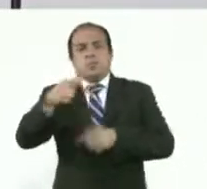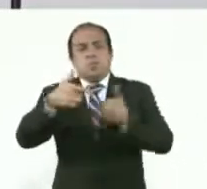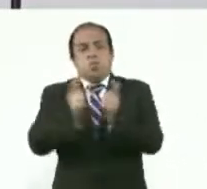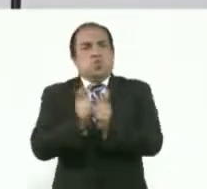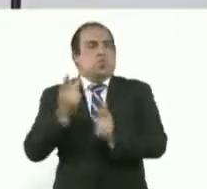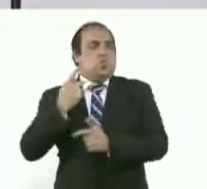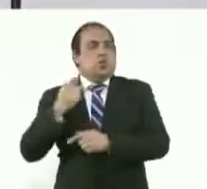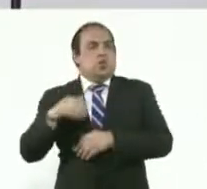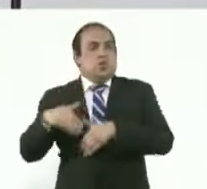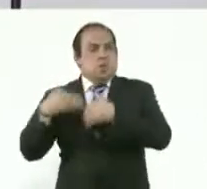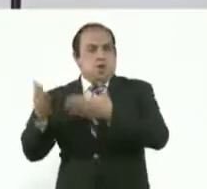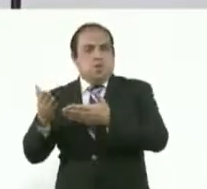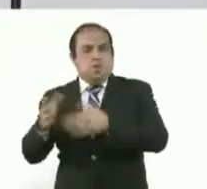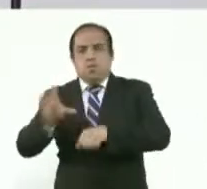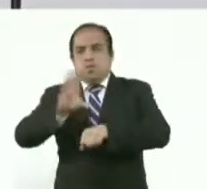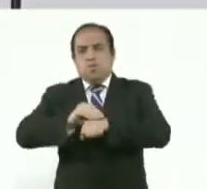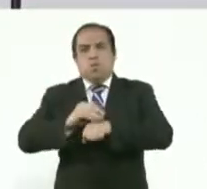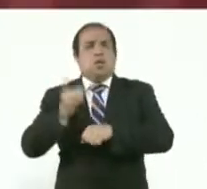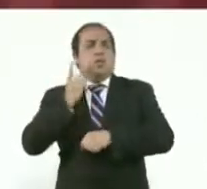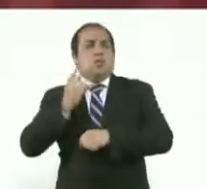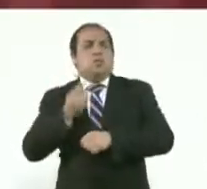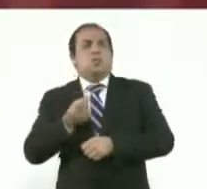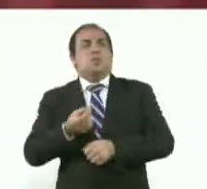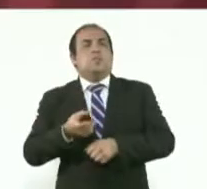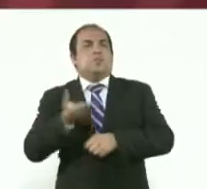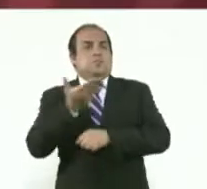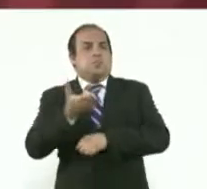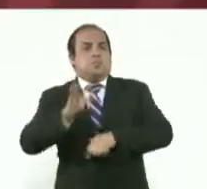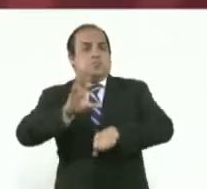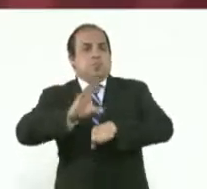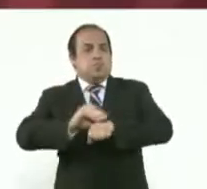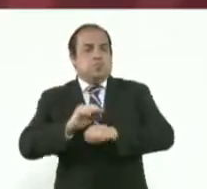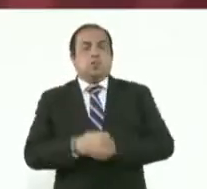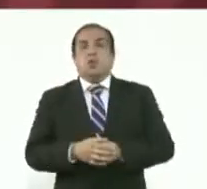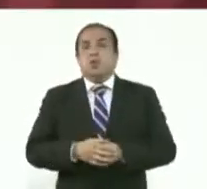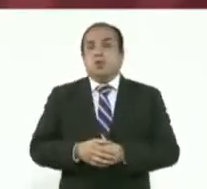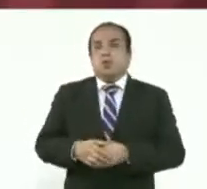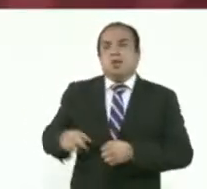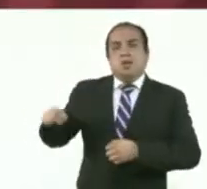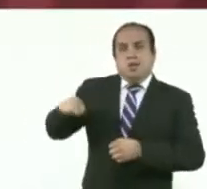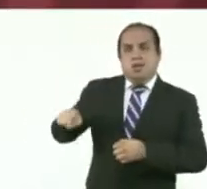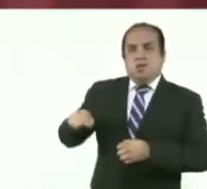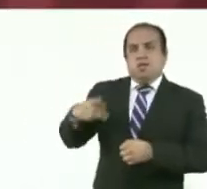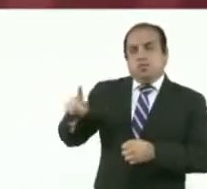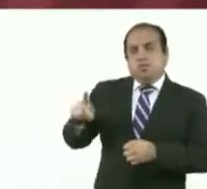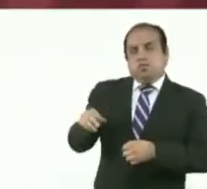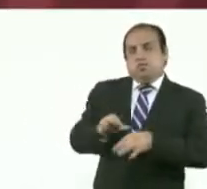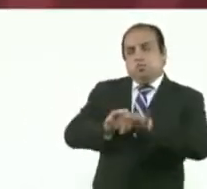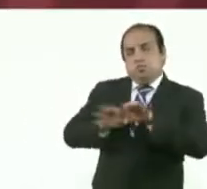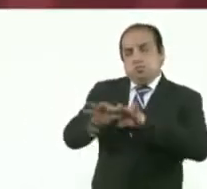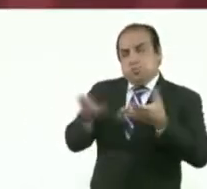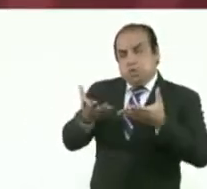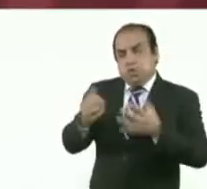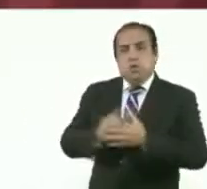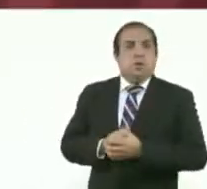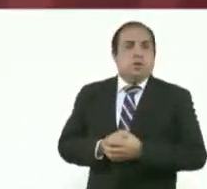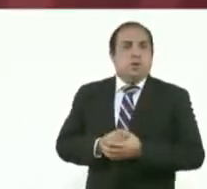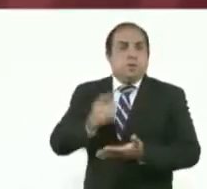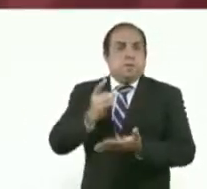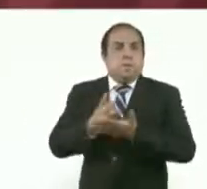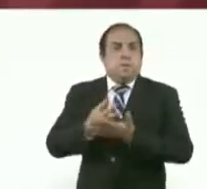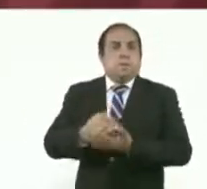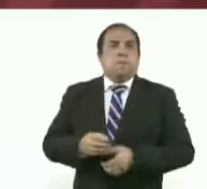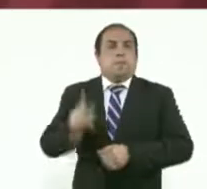a los diputados pedir licencia? ¿Cuál sería el llamado? No, pues a ellos están en su papel, en su función, más bien